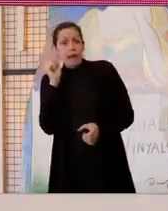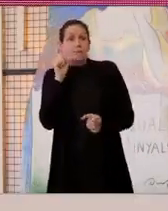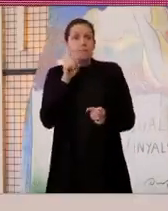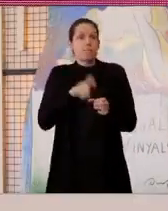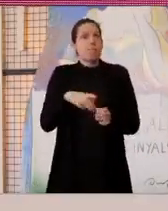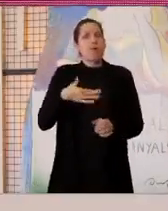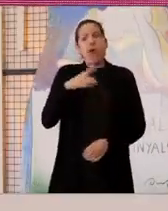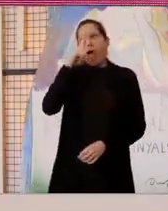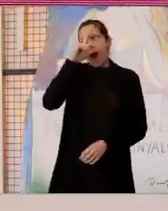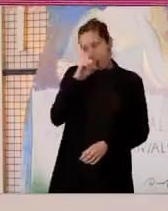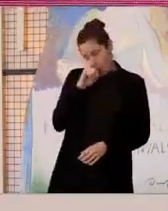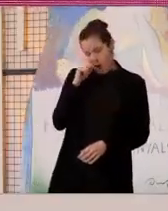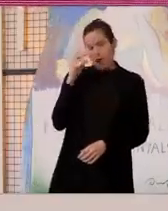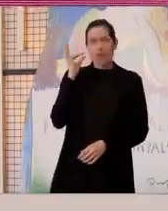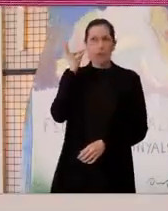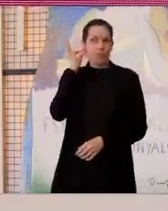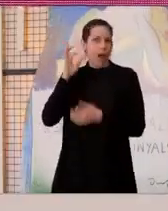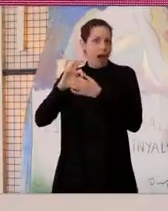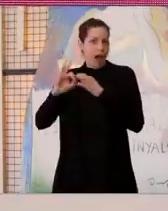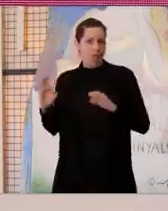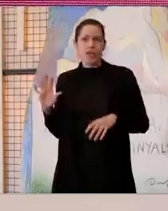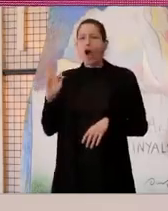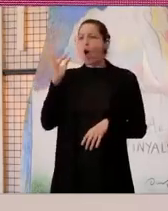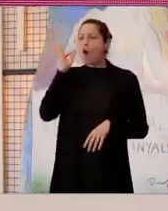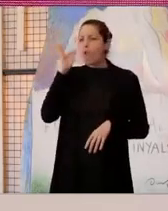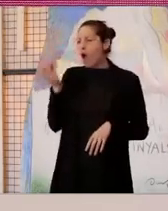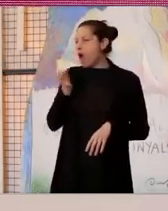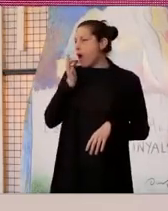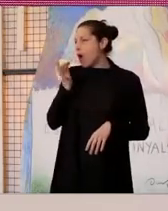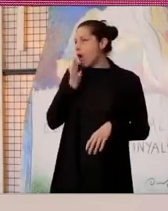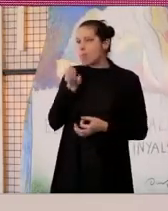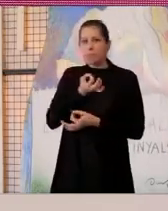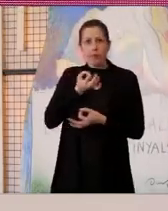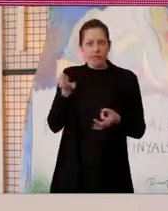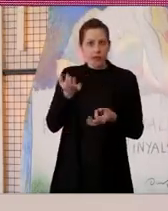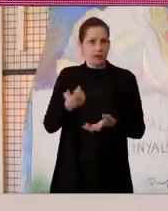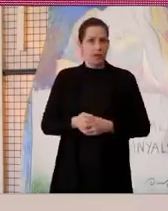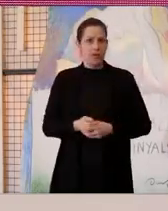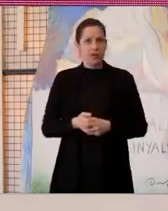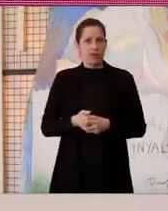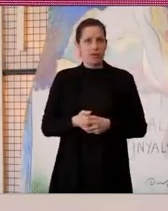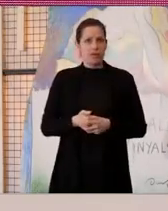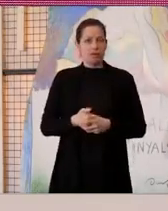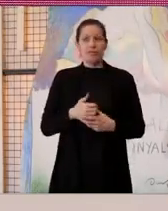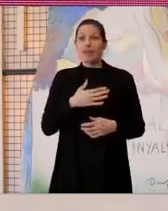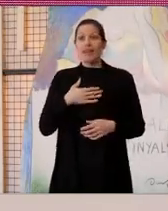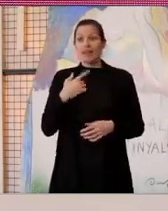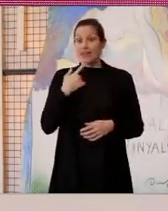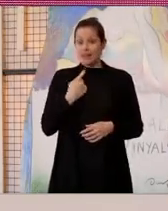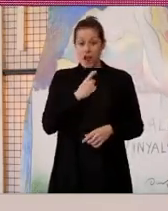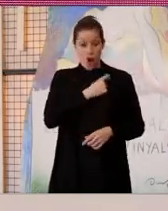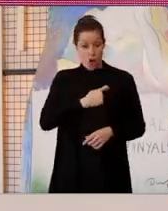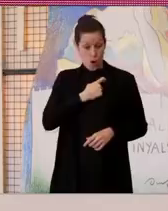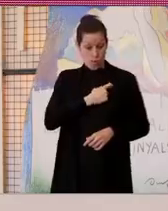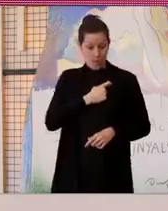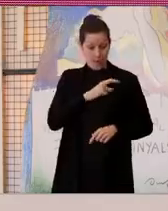amiga o de aquella mujer que habló también aquel día es decir la primera entrada en los comités de